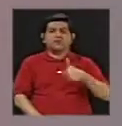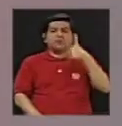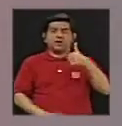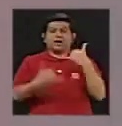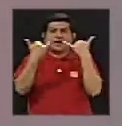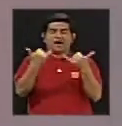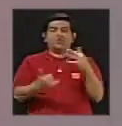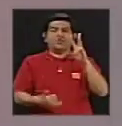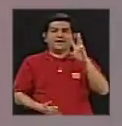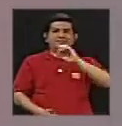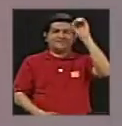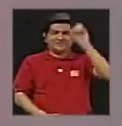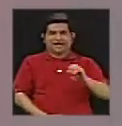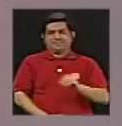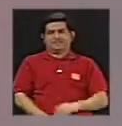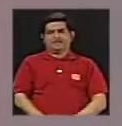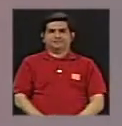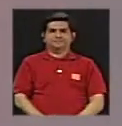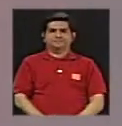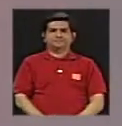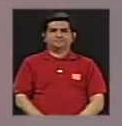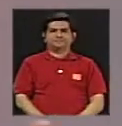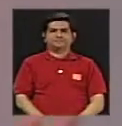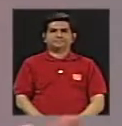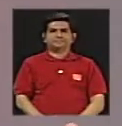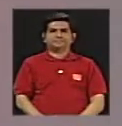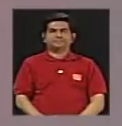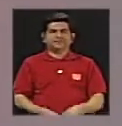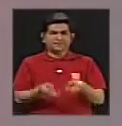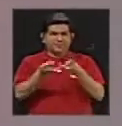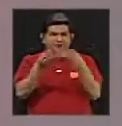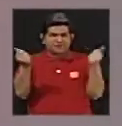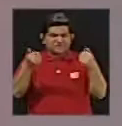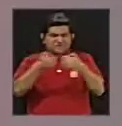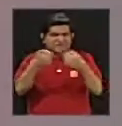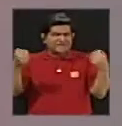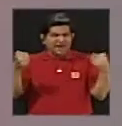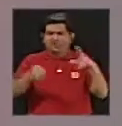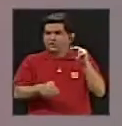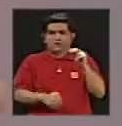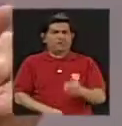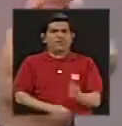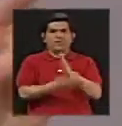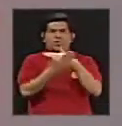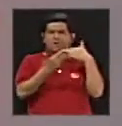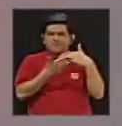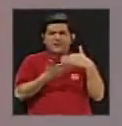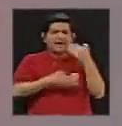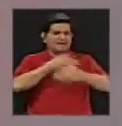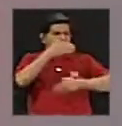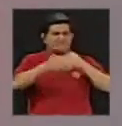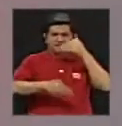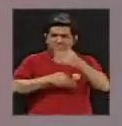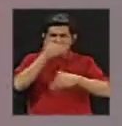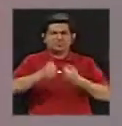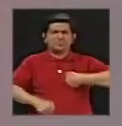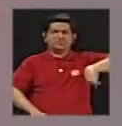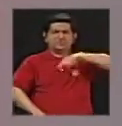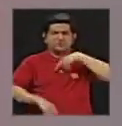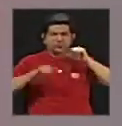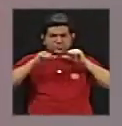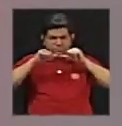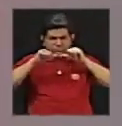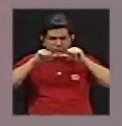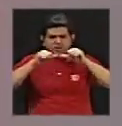con un 60%. Entonces, no es un resultado aislado, sino que es parte de una tendencia que hemos seguido